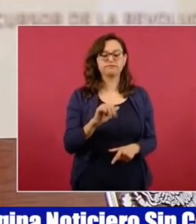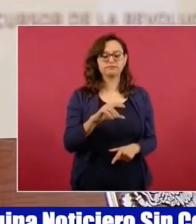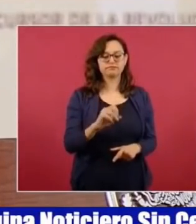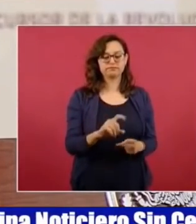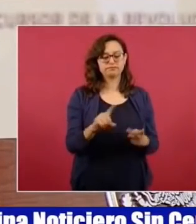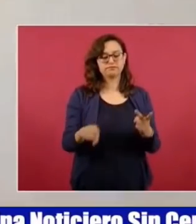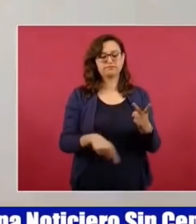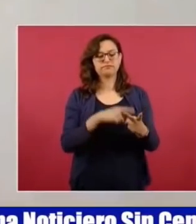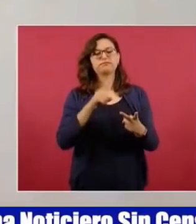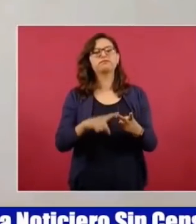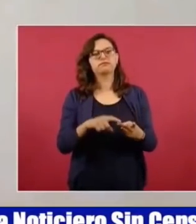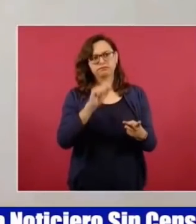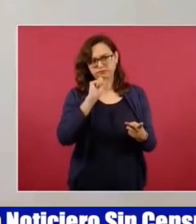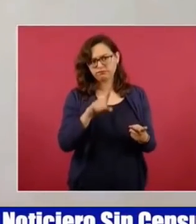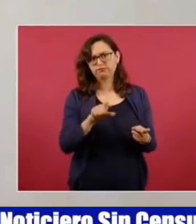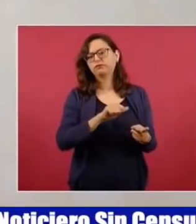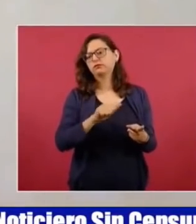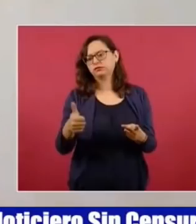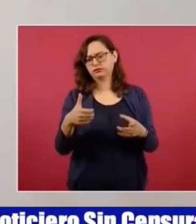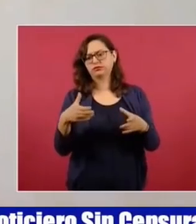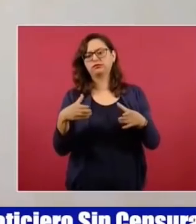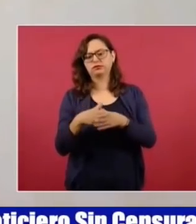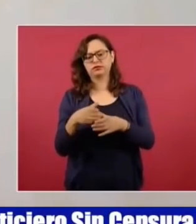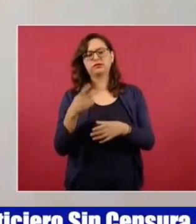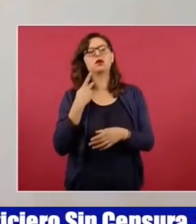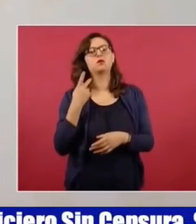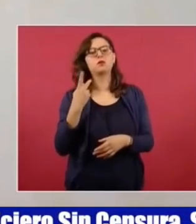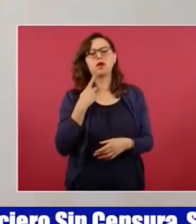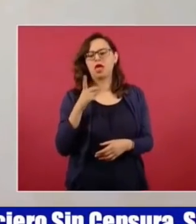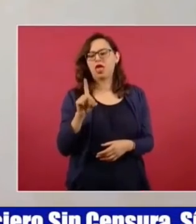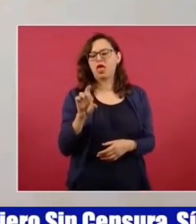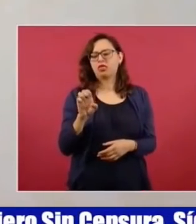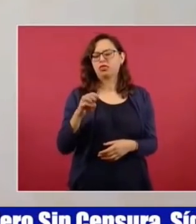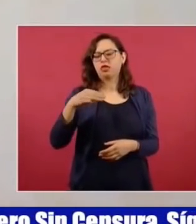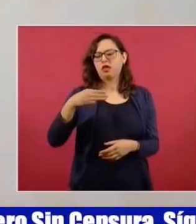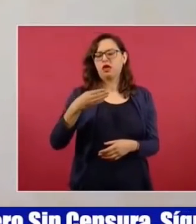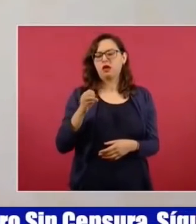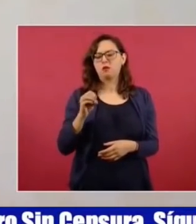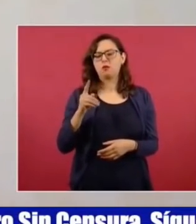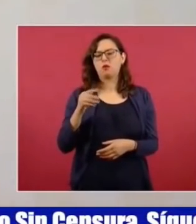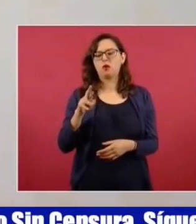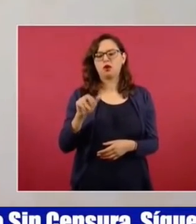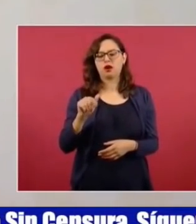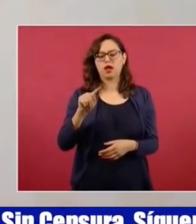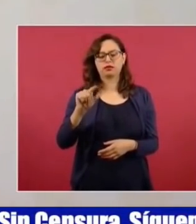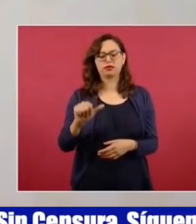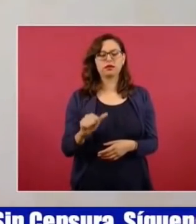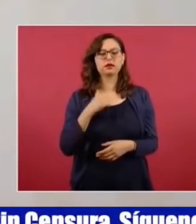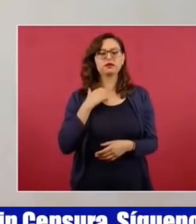del Partido Demócrata, que tienen que ver con la comunidad